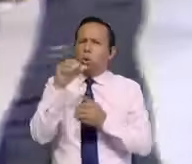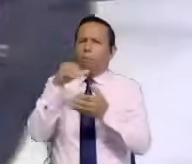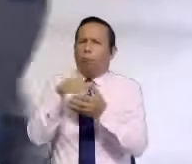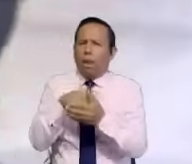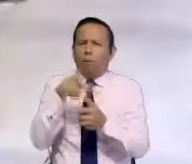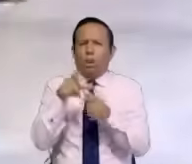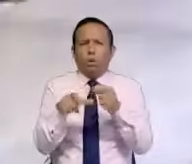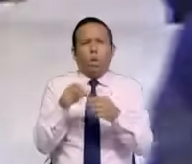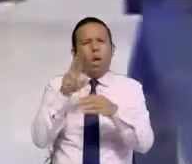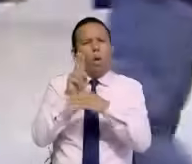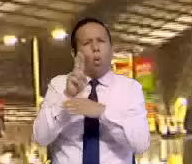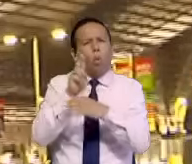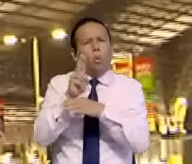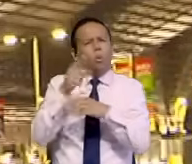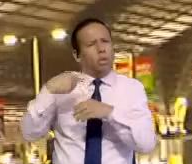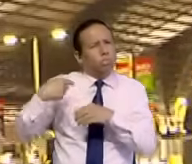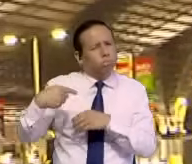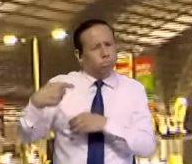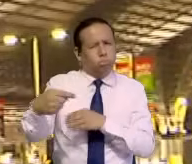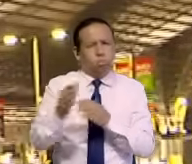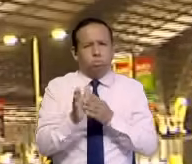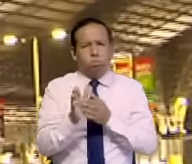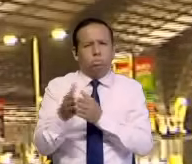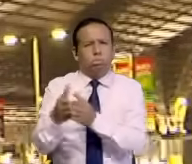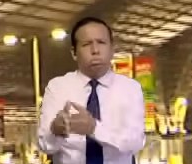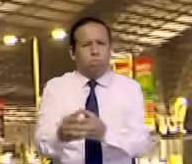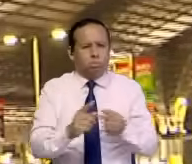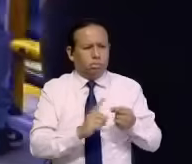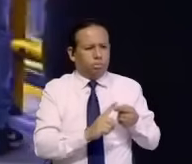tres troncales y la operación de la cuarta